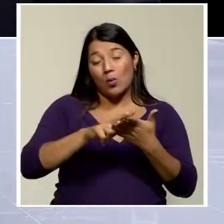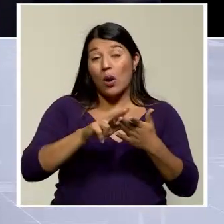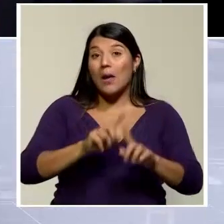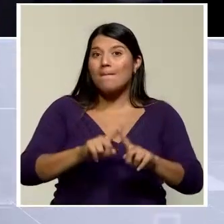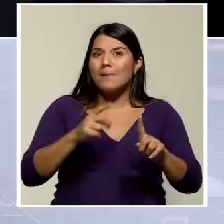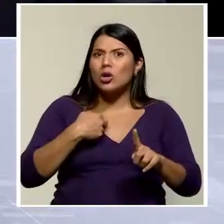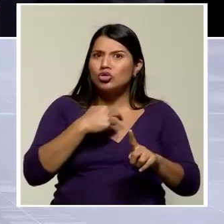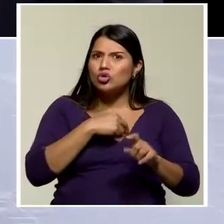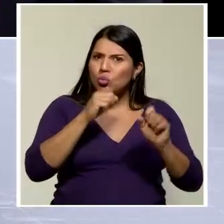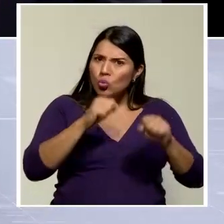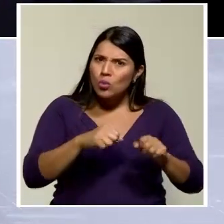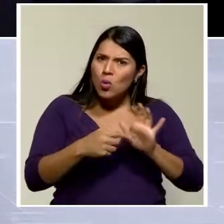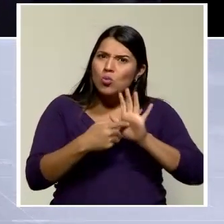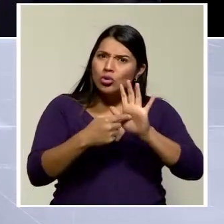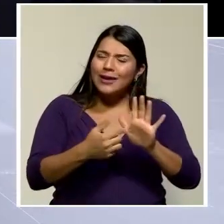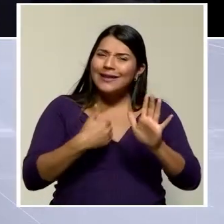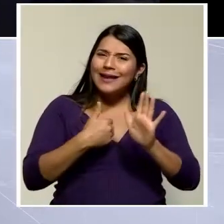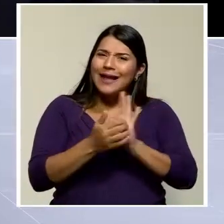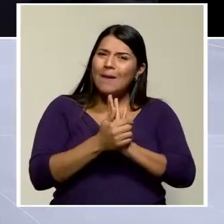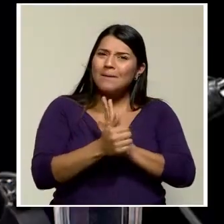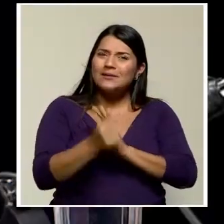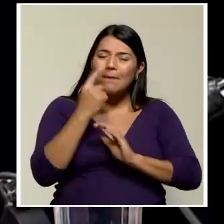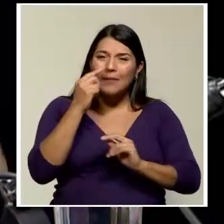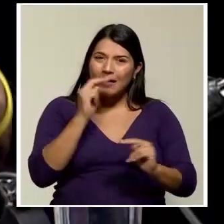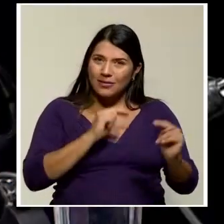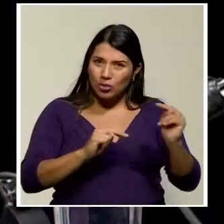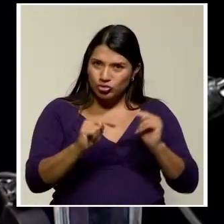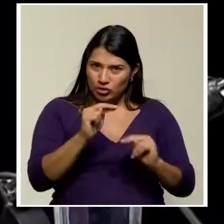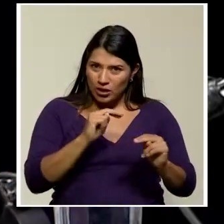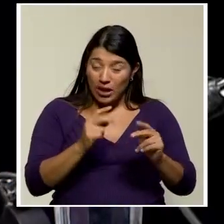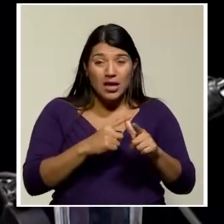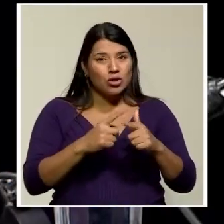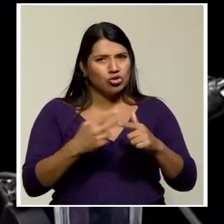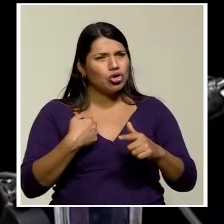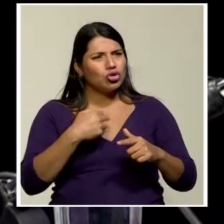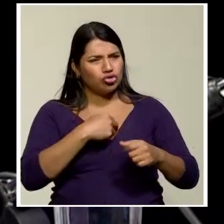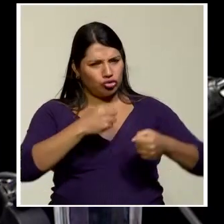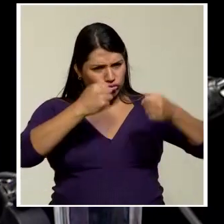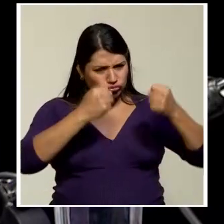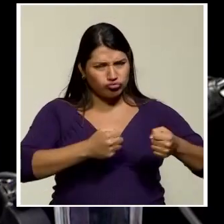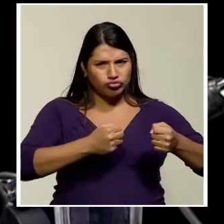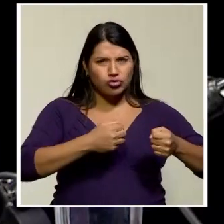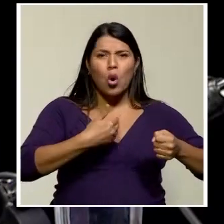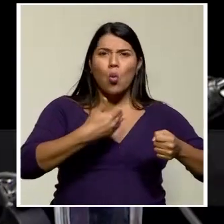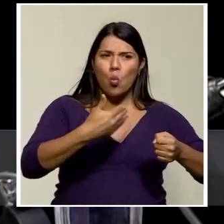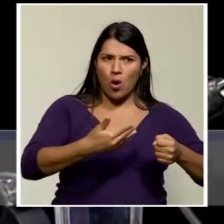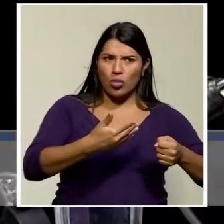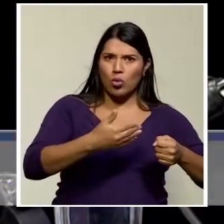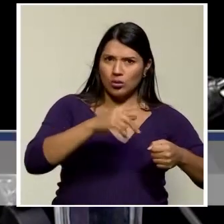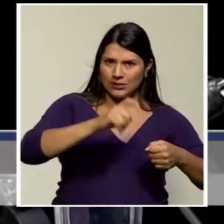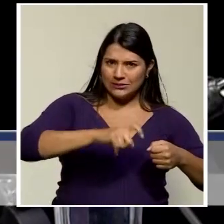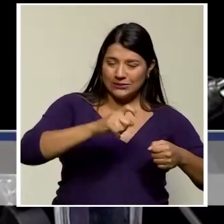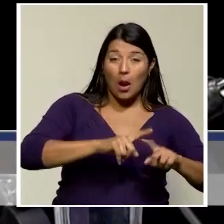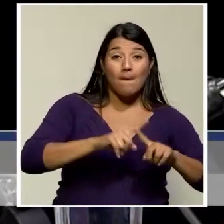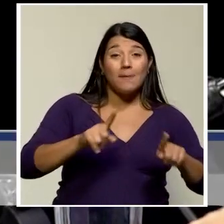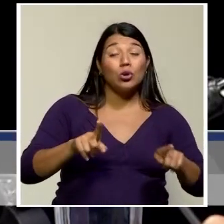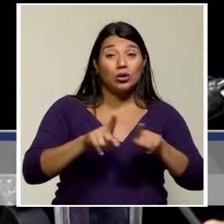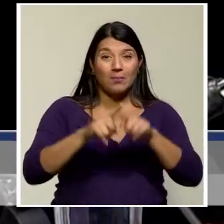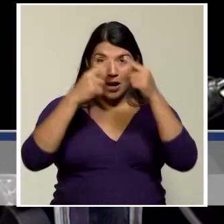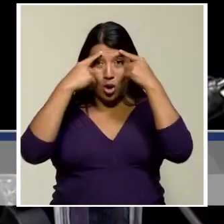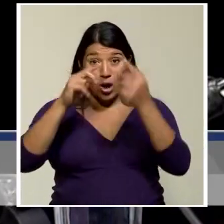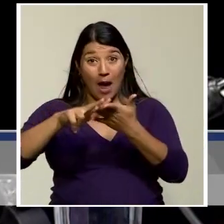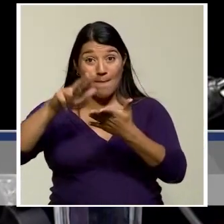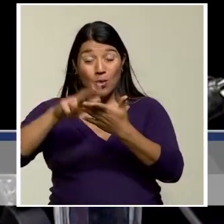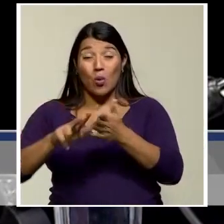demostrado tener capacidad de negociación. Entonces nosotros hemos sido oposición dura cuando ha habido que hacerla, pero también hemos logrado que se aprueben